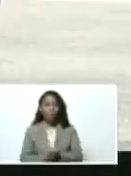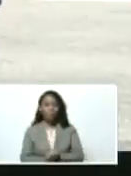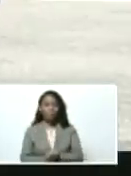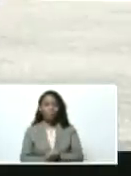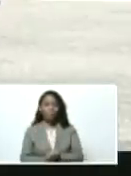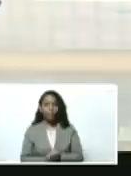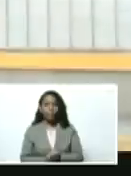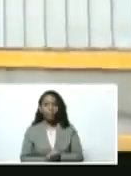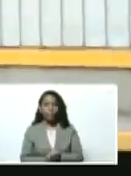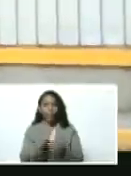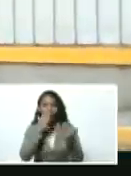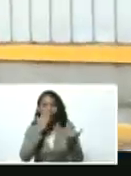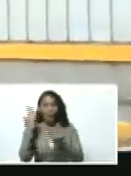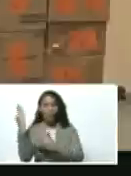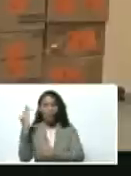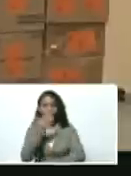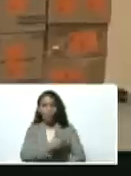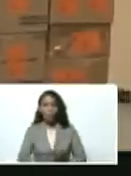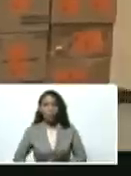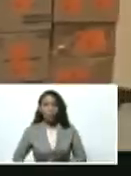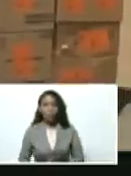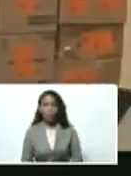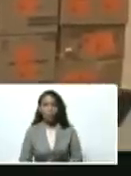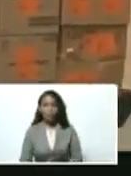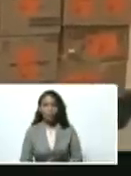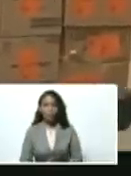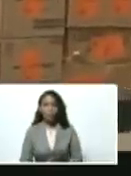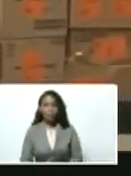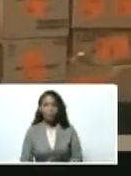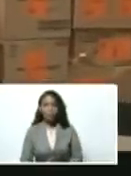más, adelante, presidente.